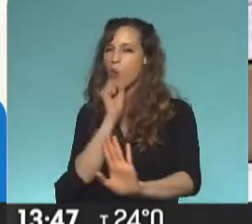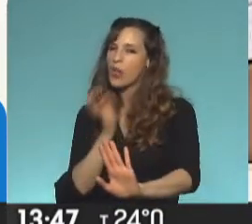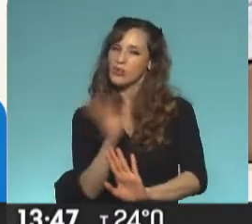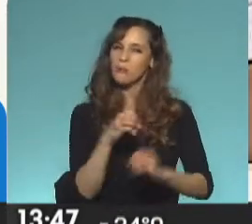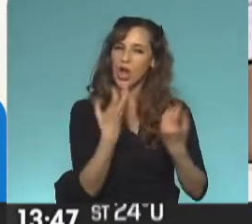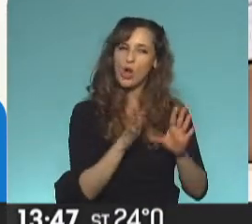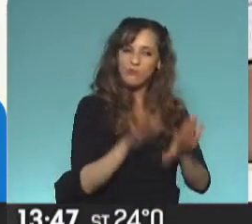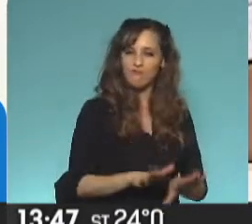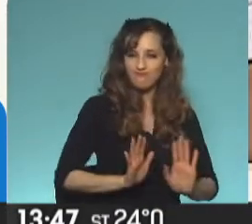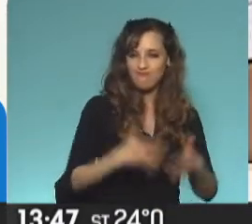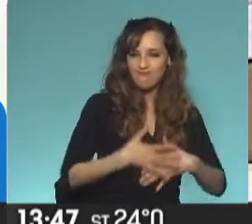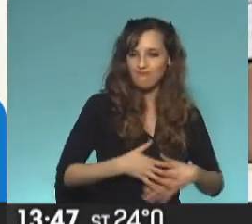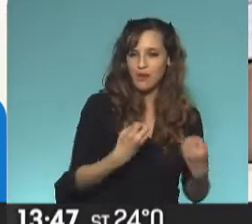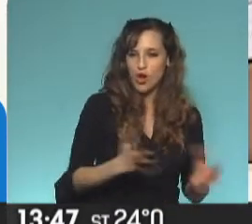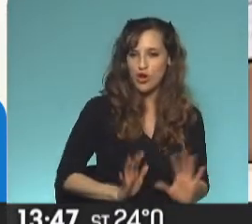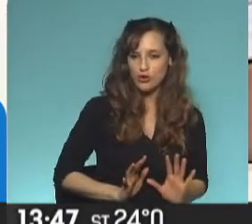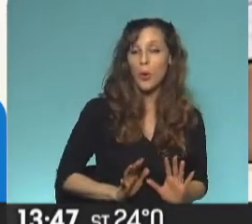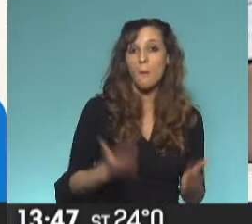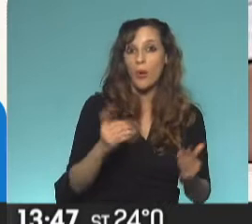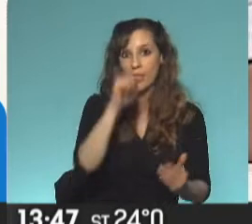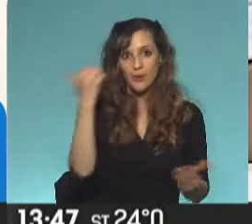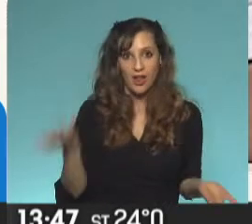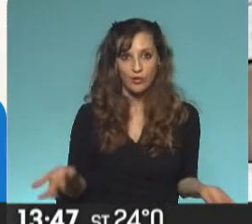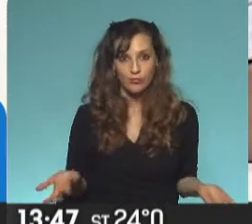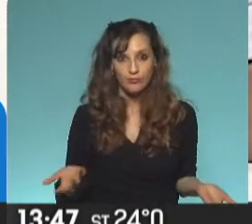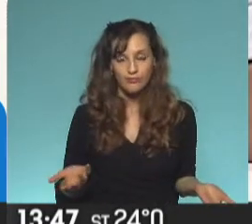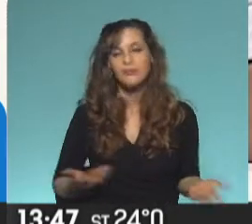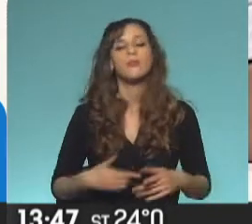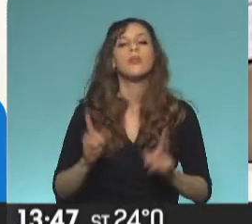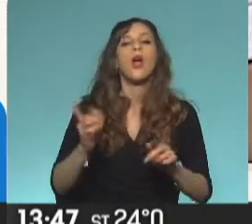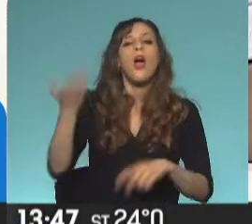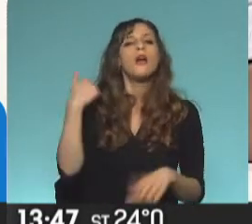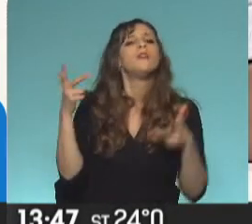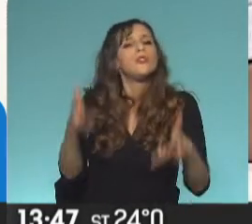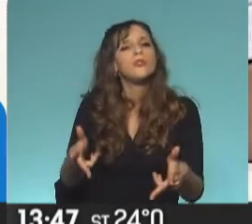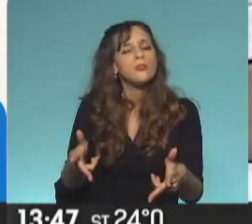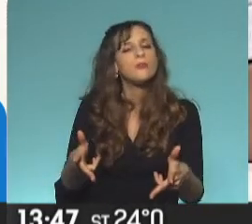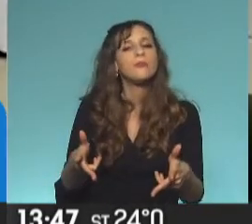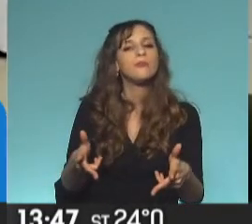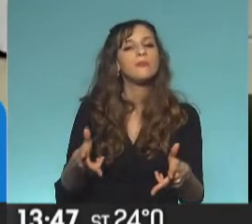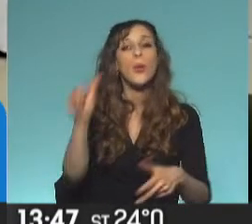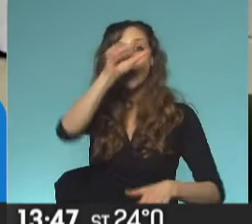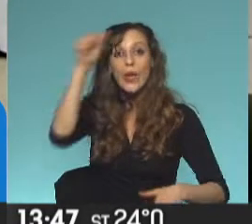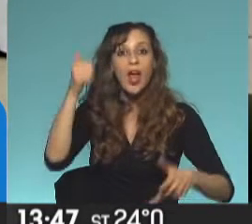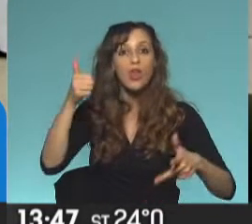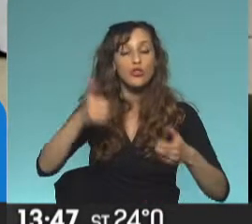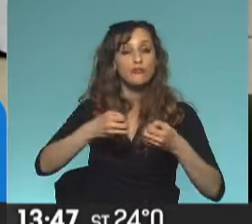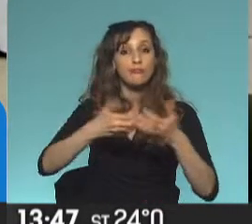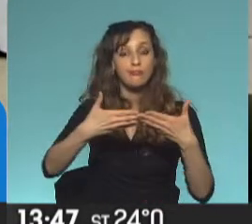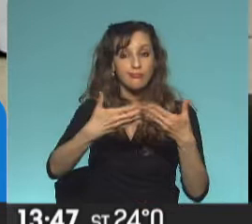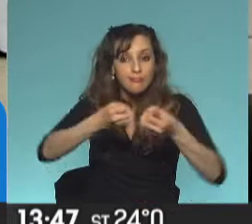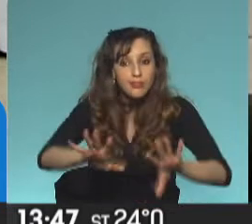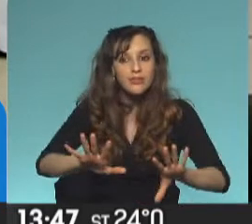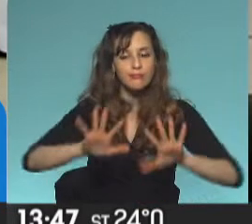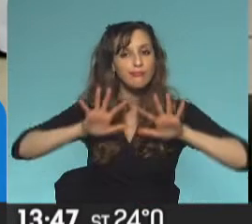de esta pandemia y nos permite tener esta temporada yo lo dije el otro día esta temporada la abrimos con muchísimas dificultades y